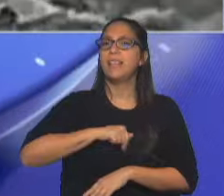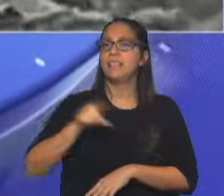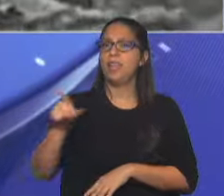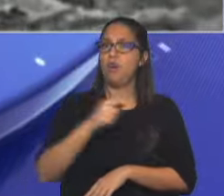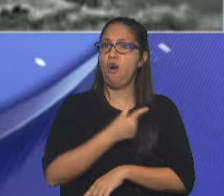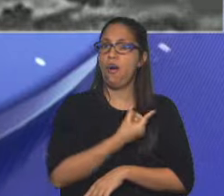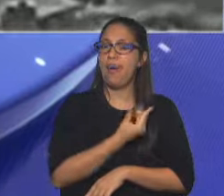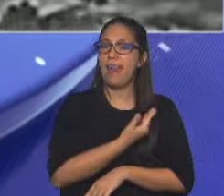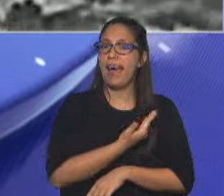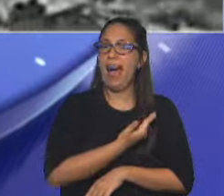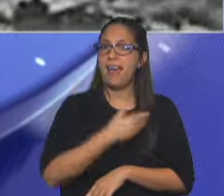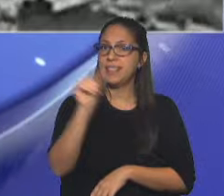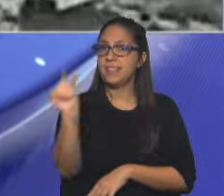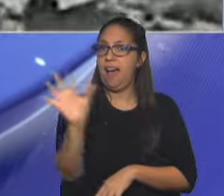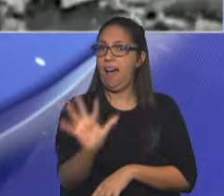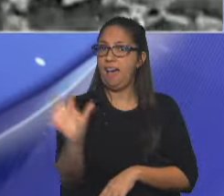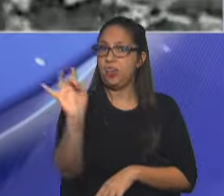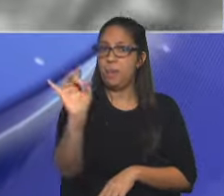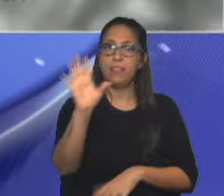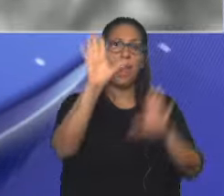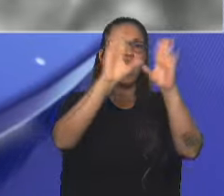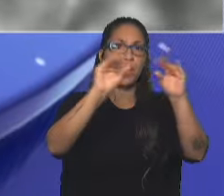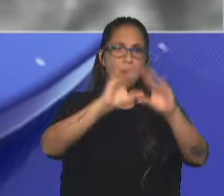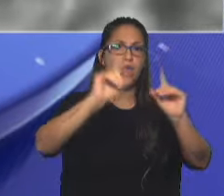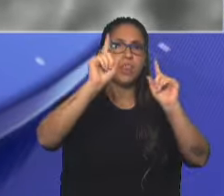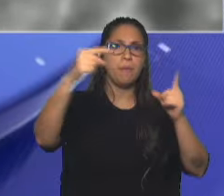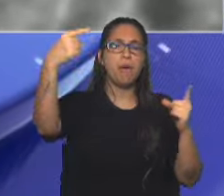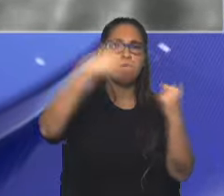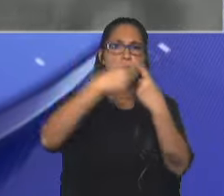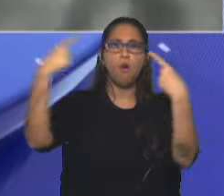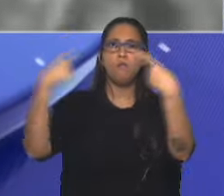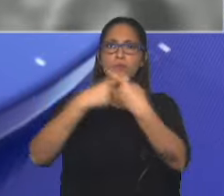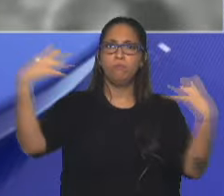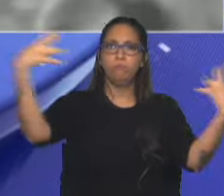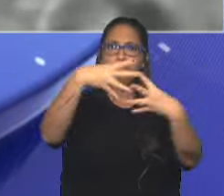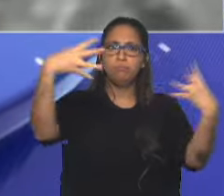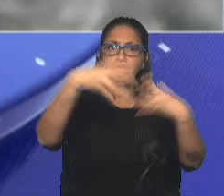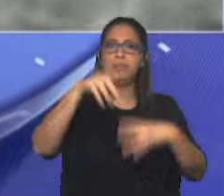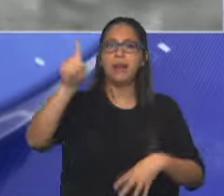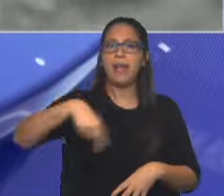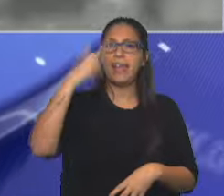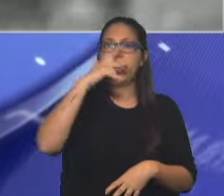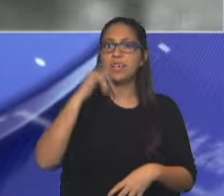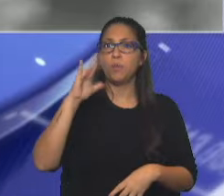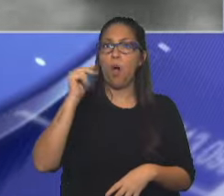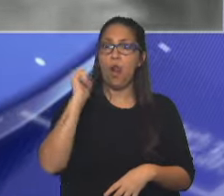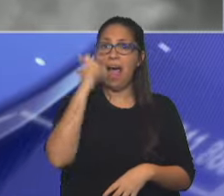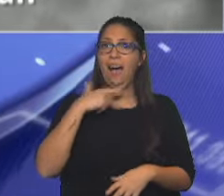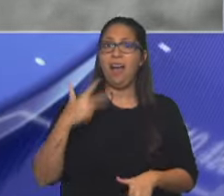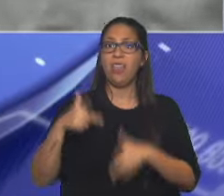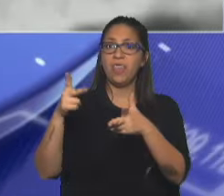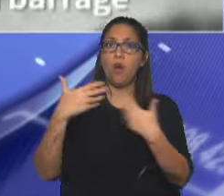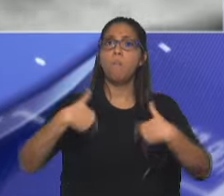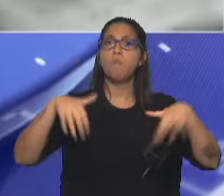Gaza, sino también con parte del Líbano. En las últimas horas respondieron desde el Hezbollah y qué puede llegar a